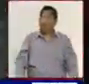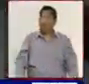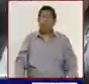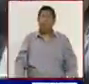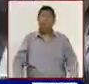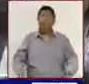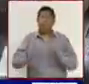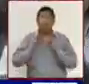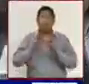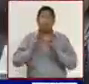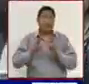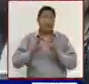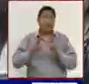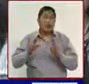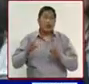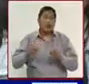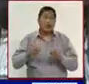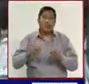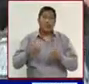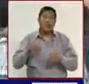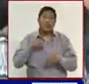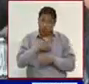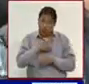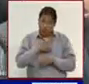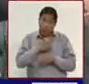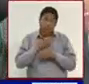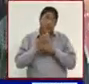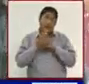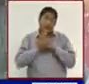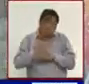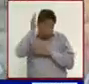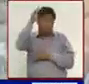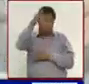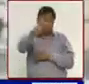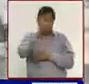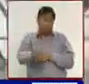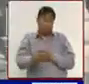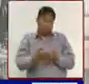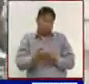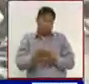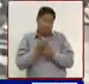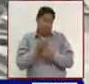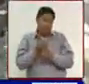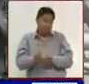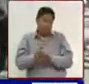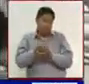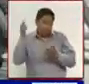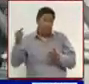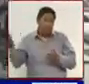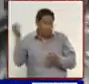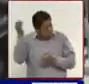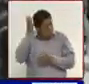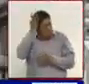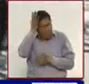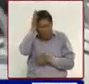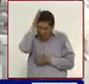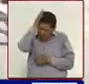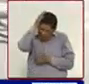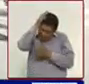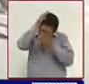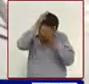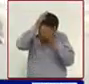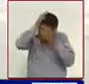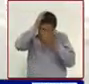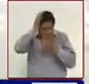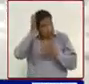La respuesta en las calles para nuestros colegas ha sido gas, balines, golpes. Los maestros a nivel Bolivia están firmes. Y